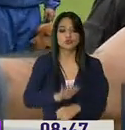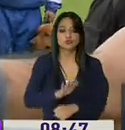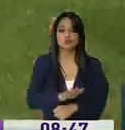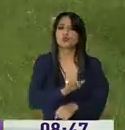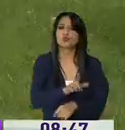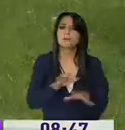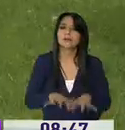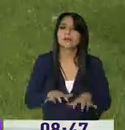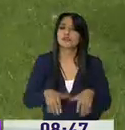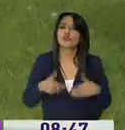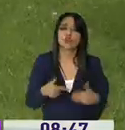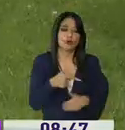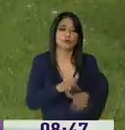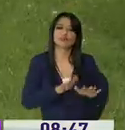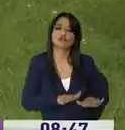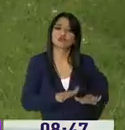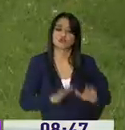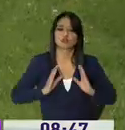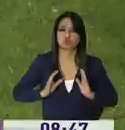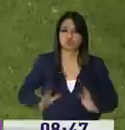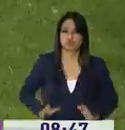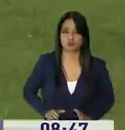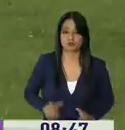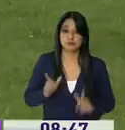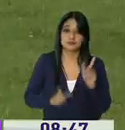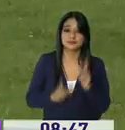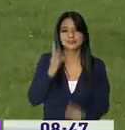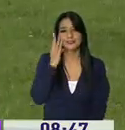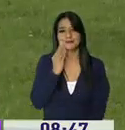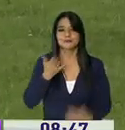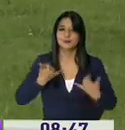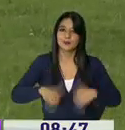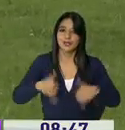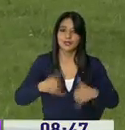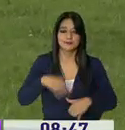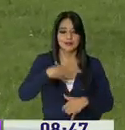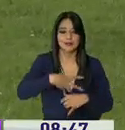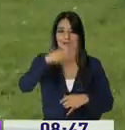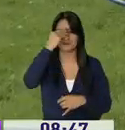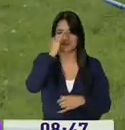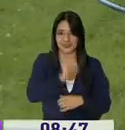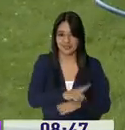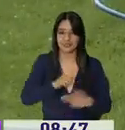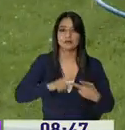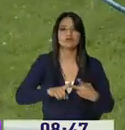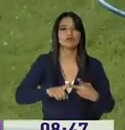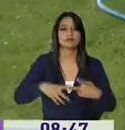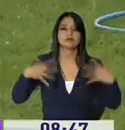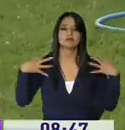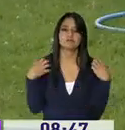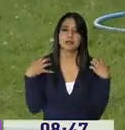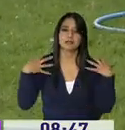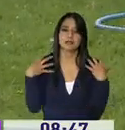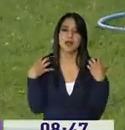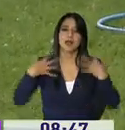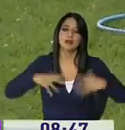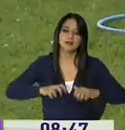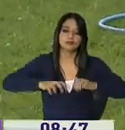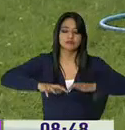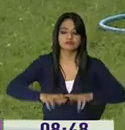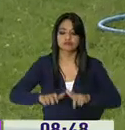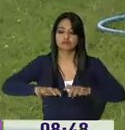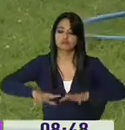mascota. Los expertos recomiendan realizar juegos de aprendizaje, realizar una serie de masajes a la mascota al finalizar